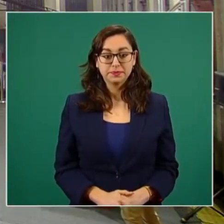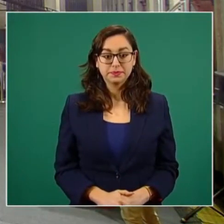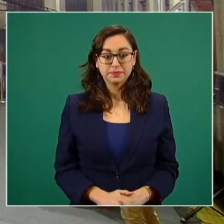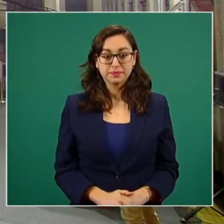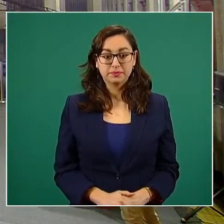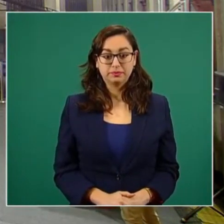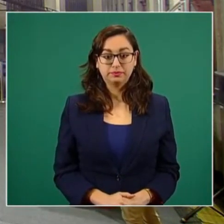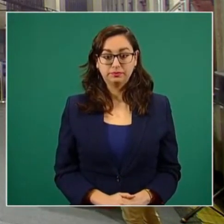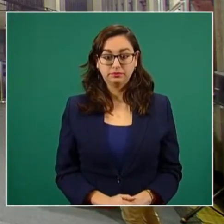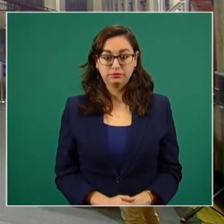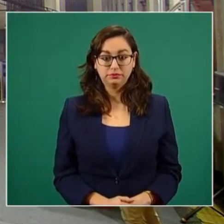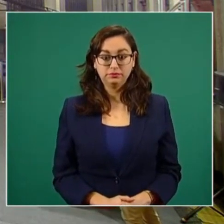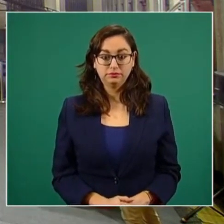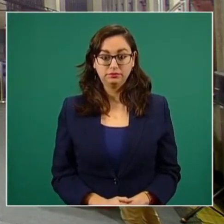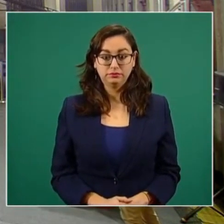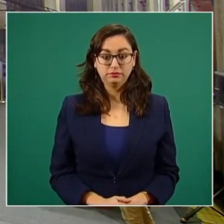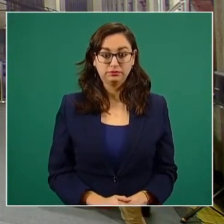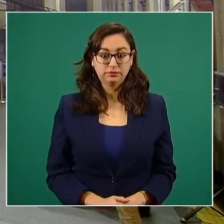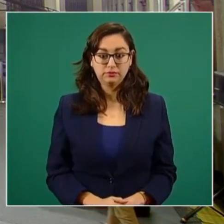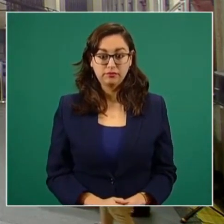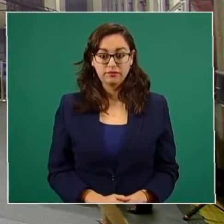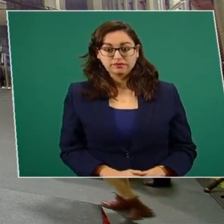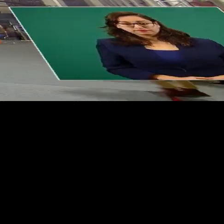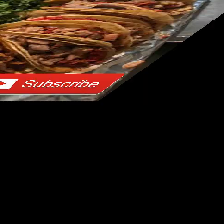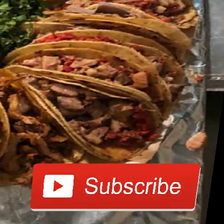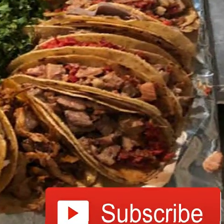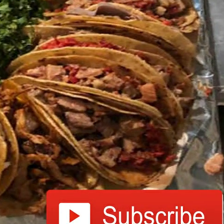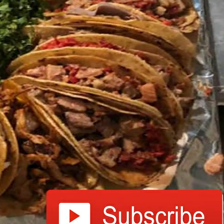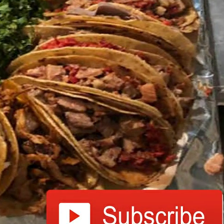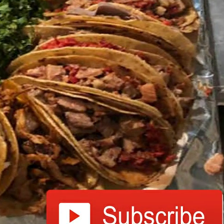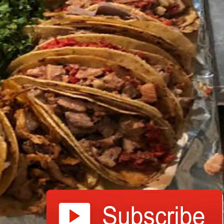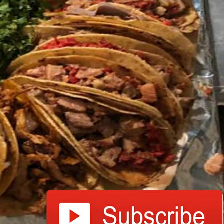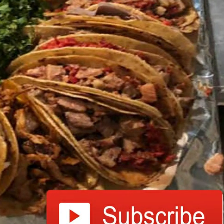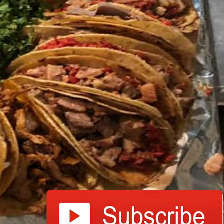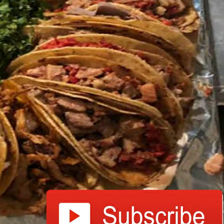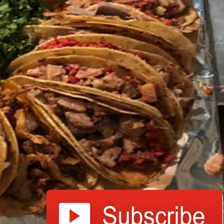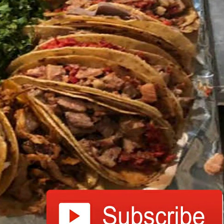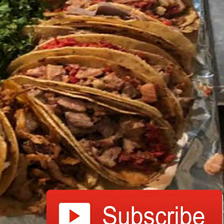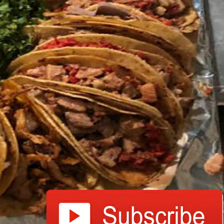Buenos días.